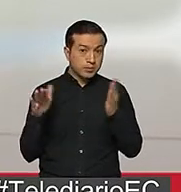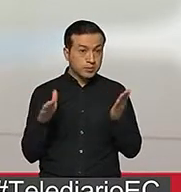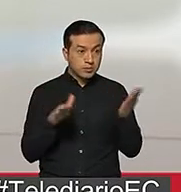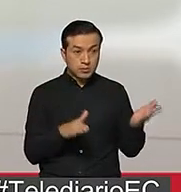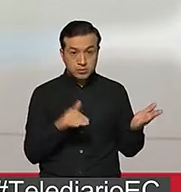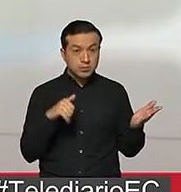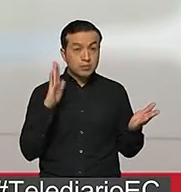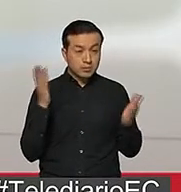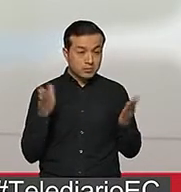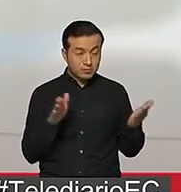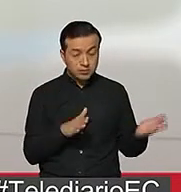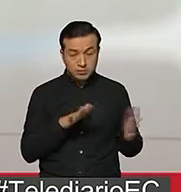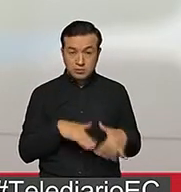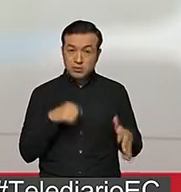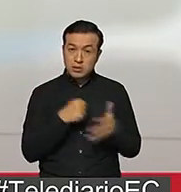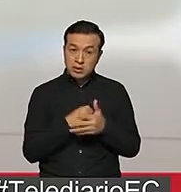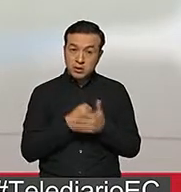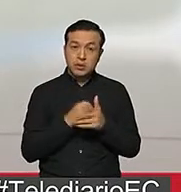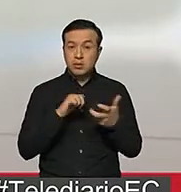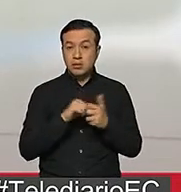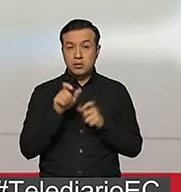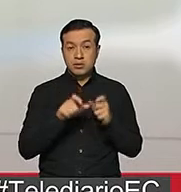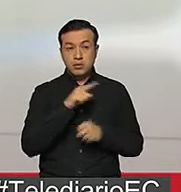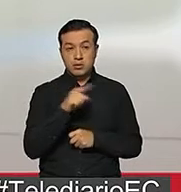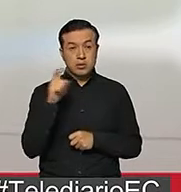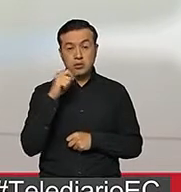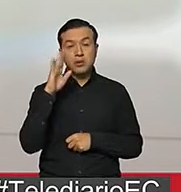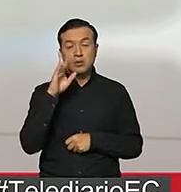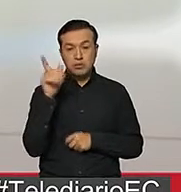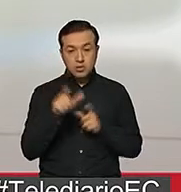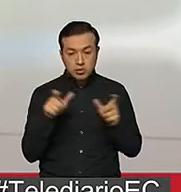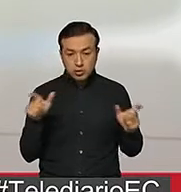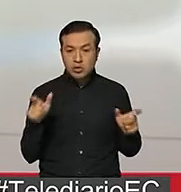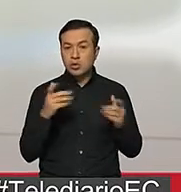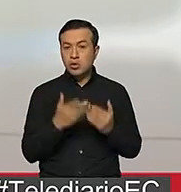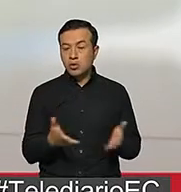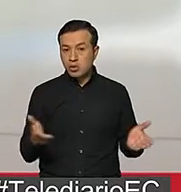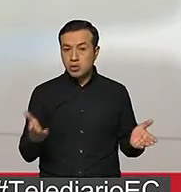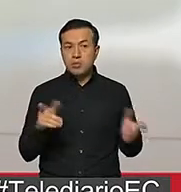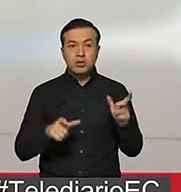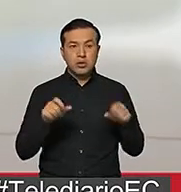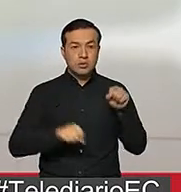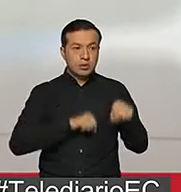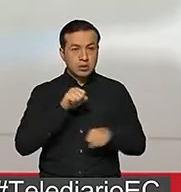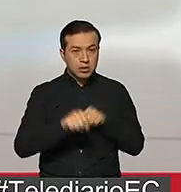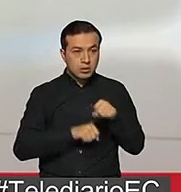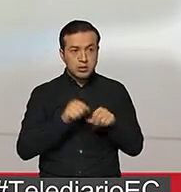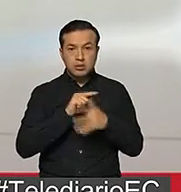en accidentes de ahí son las personas más vulnerables peatones usuarios de bicicleta